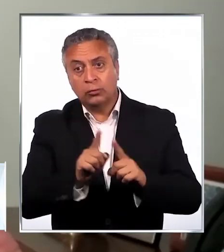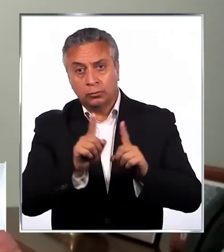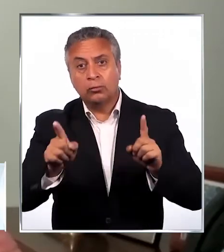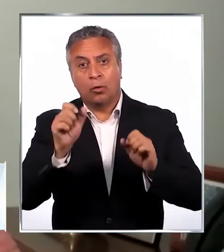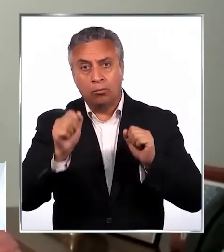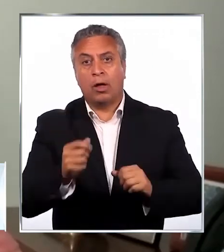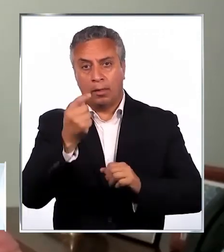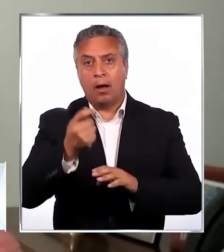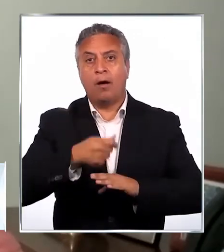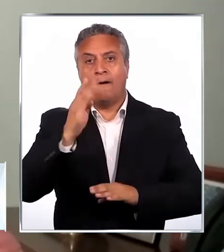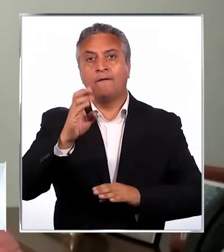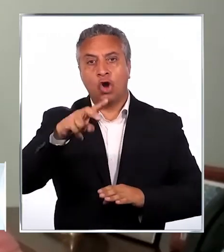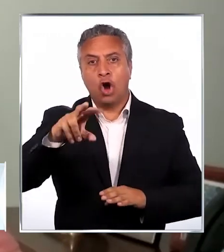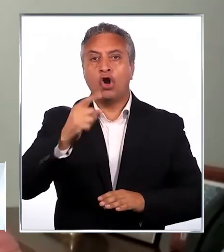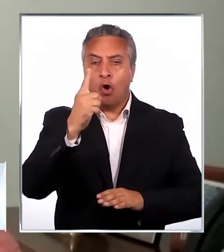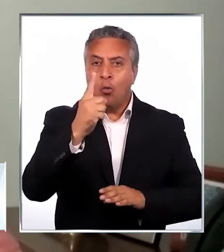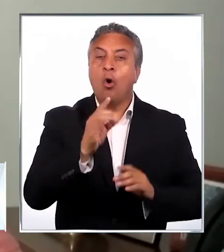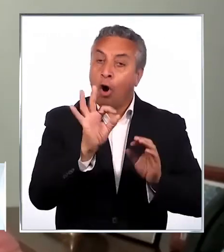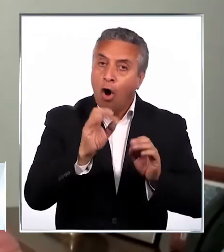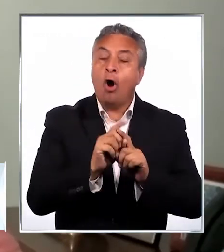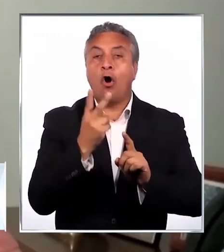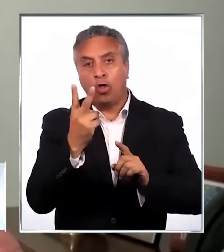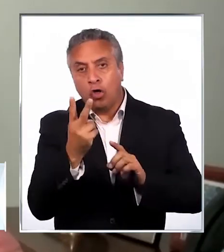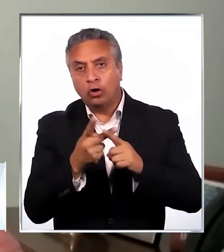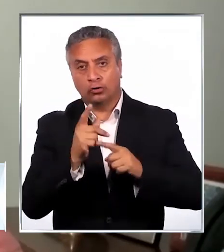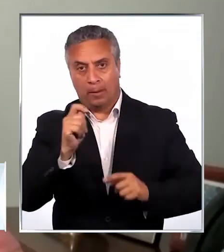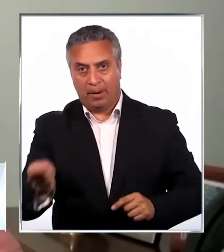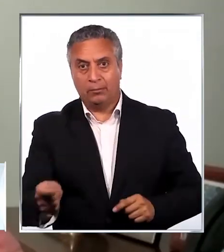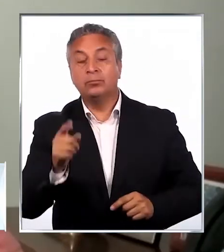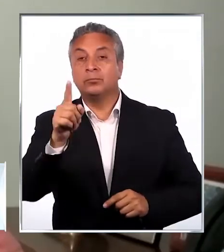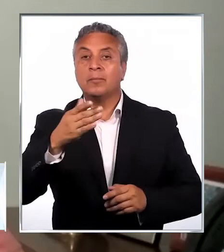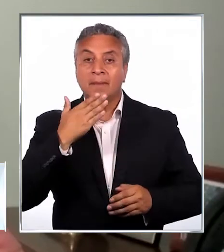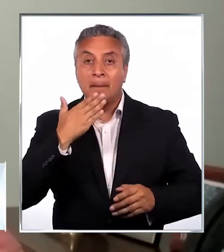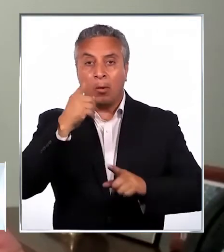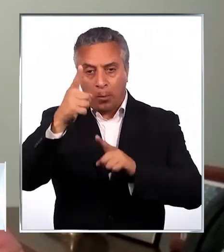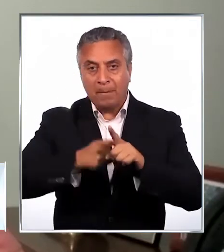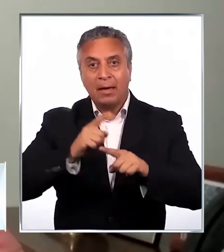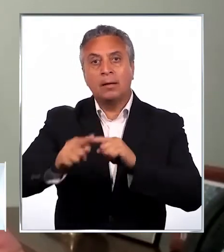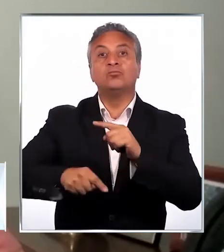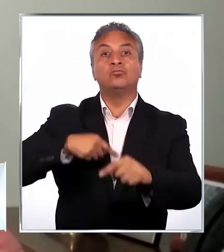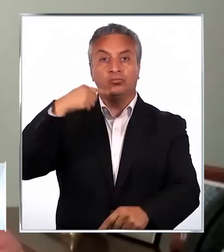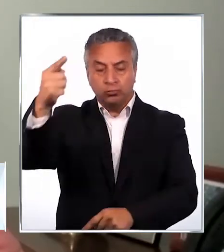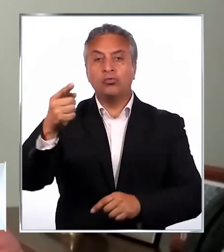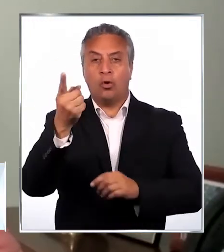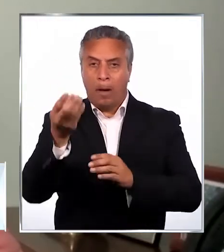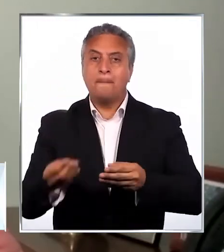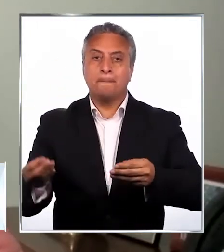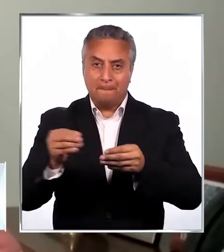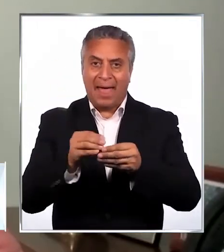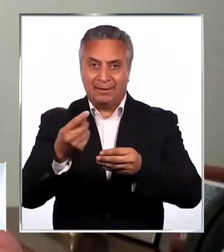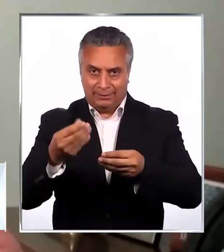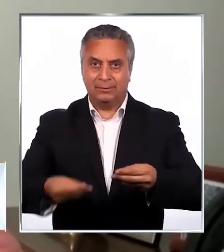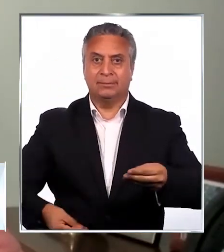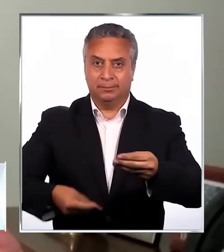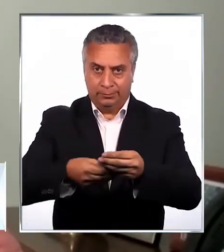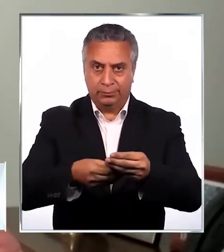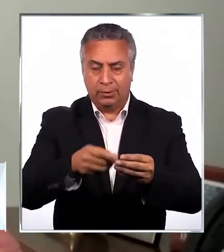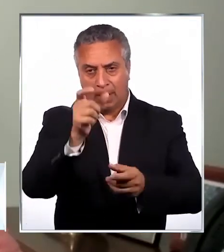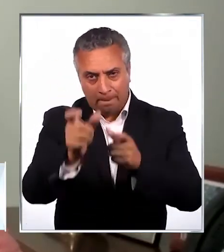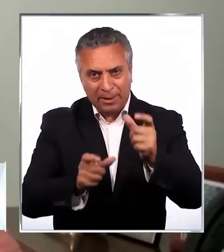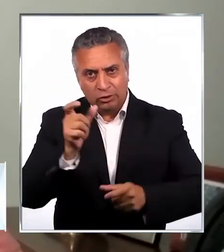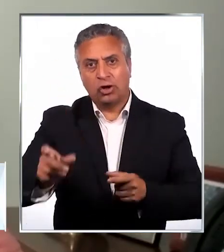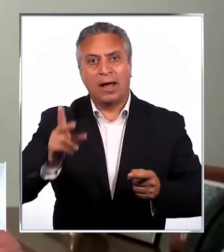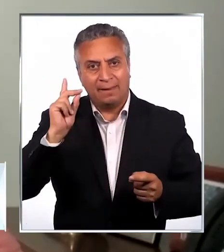en ese hogar, puede recibir más de un bono base, y además tiene un bono complementario al mes siguiente que tiene que ver con la cantidad de